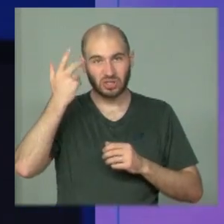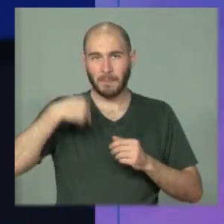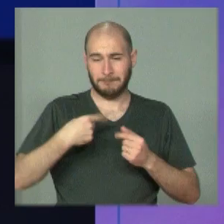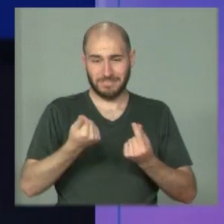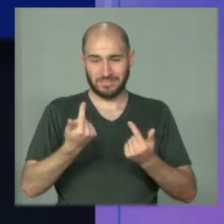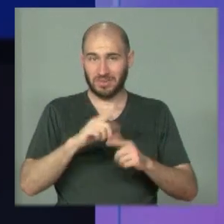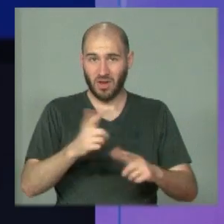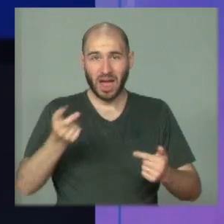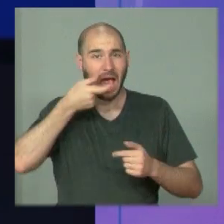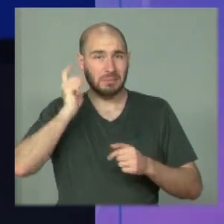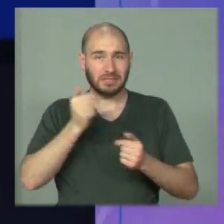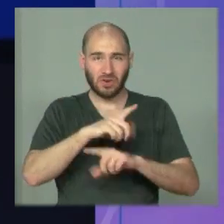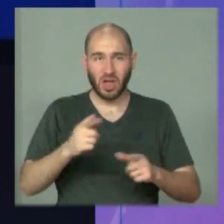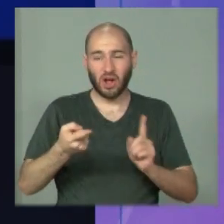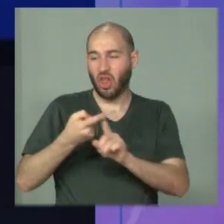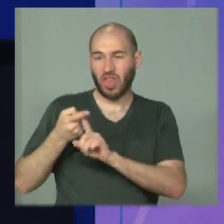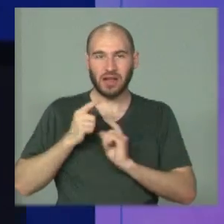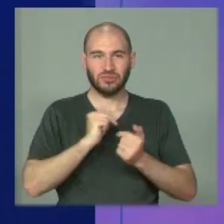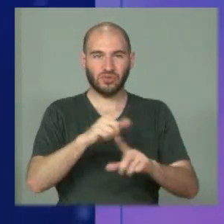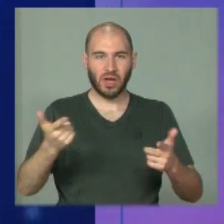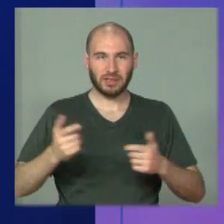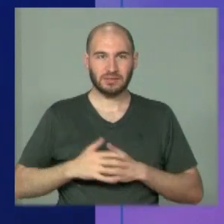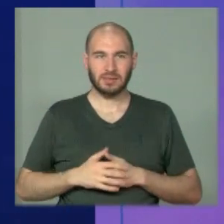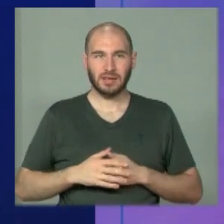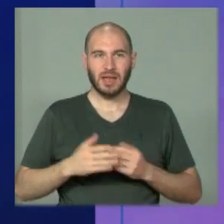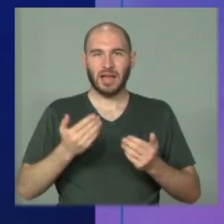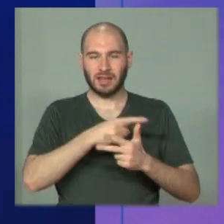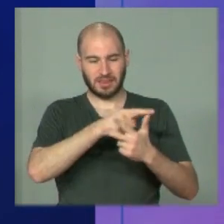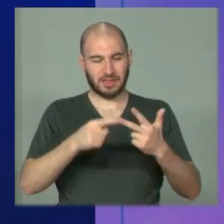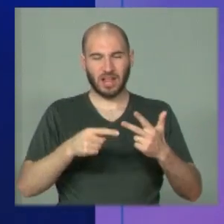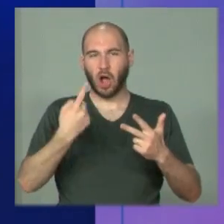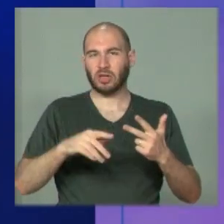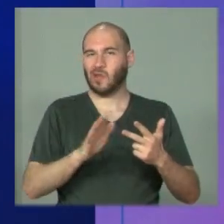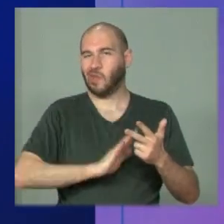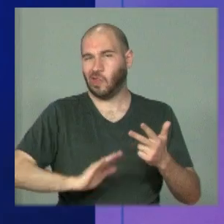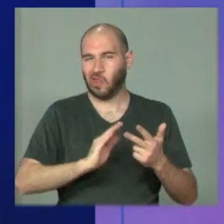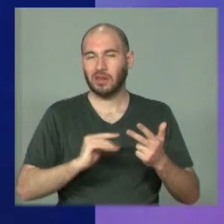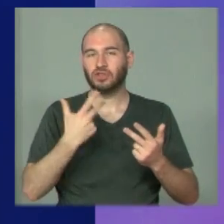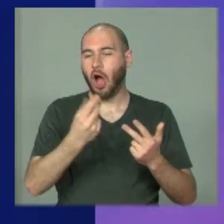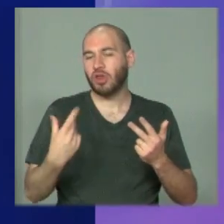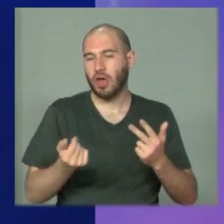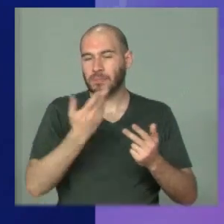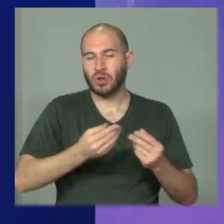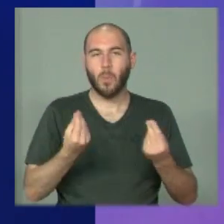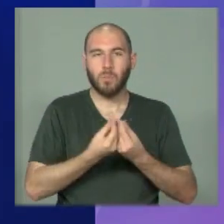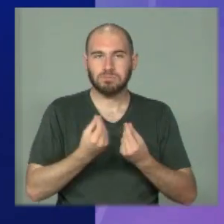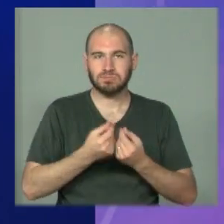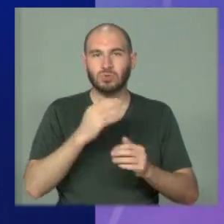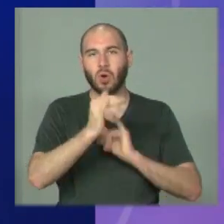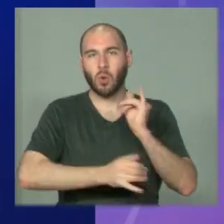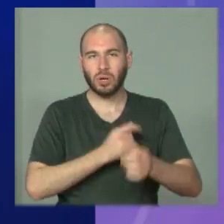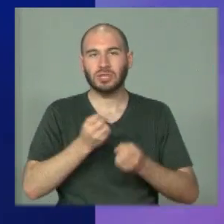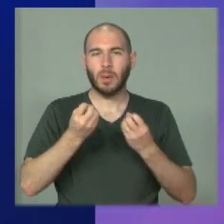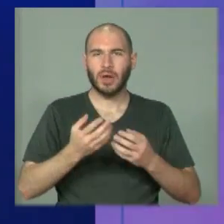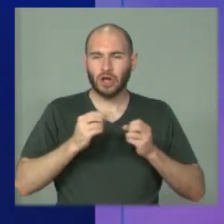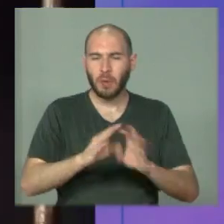dinero, ni experiencia, ni contactos. Generalmente esas son las tres excusas o los tres retos que la mayoría de emprendedores citan por